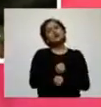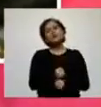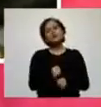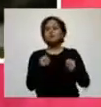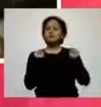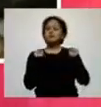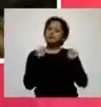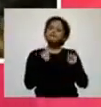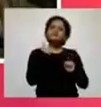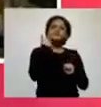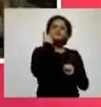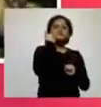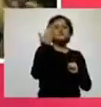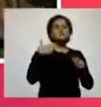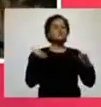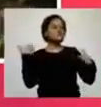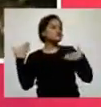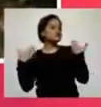de entretenimiento.